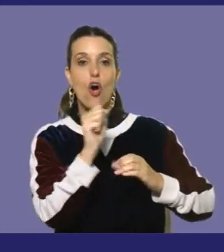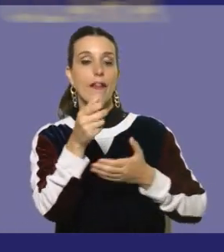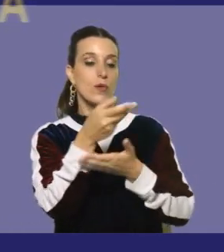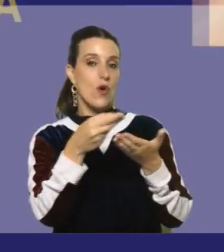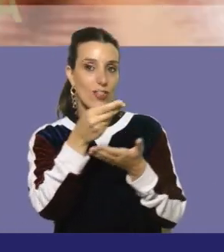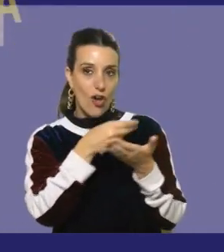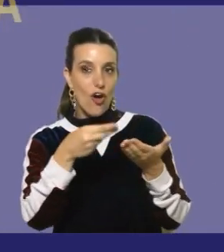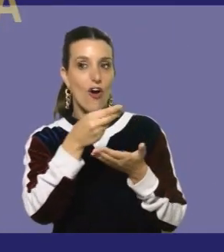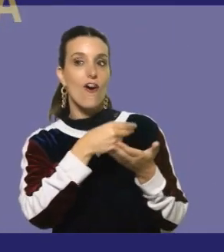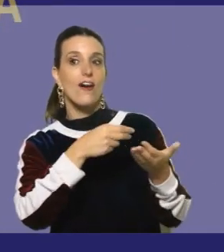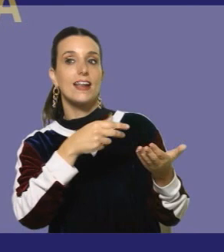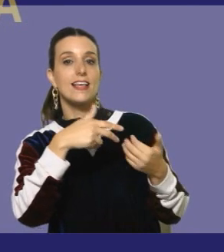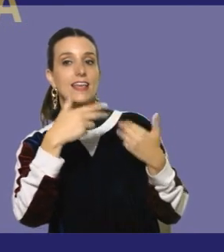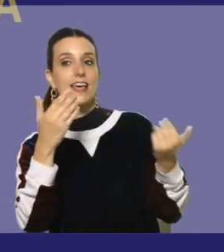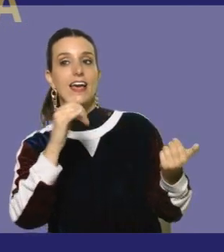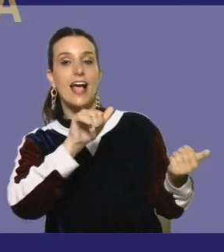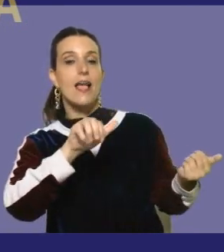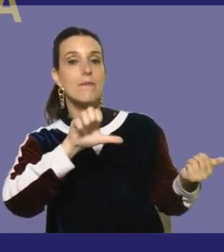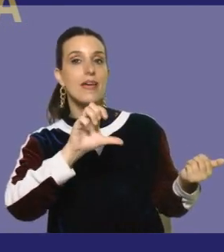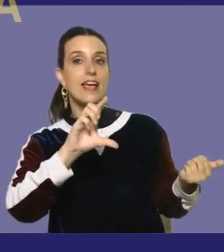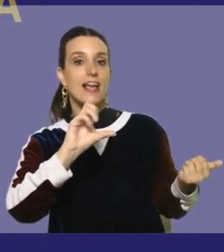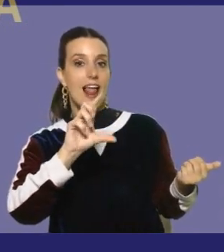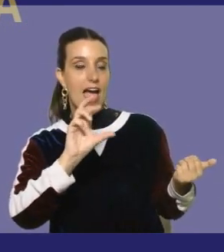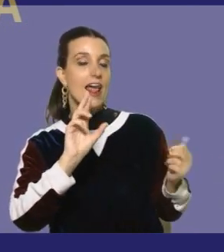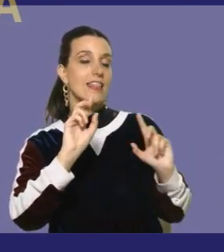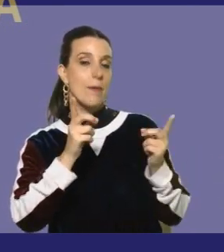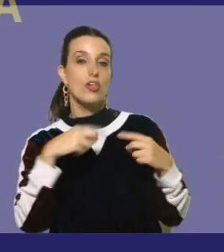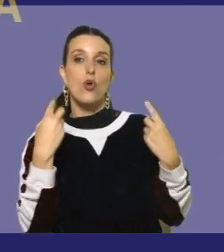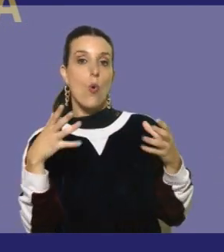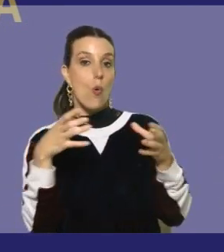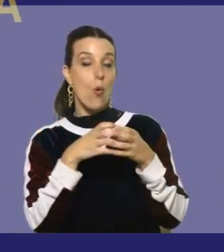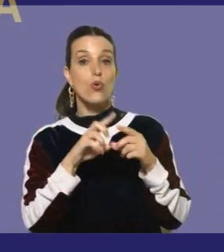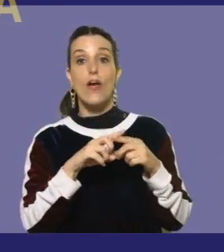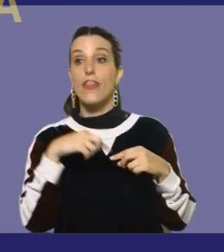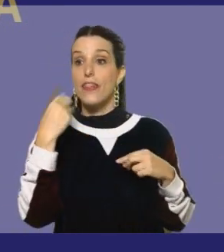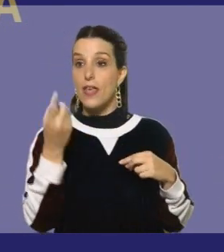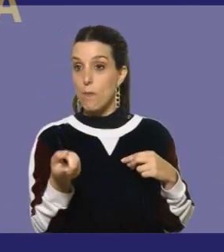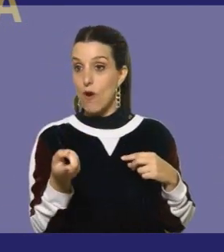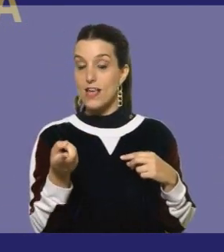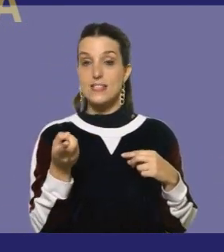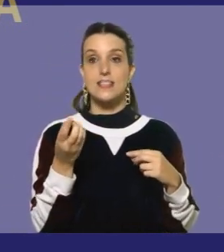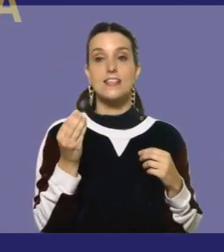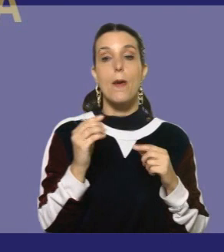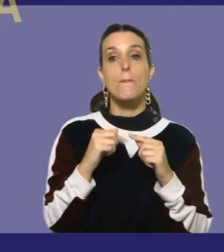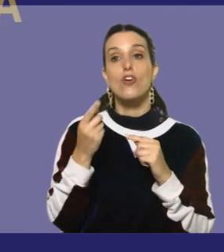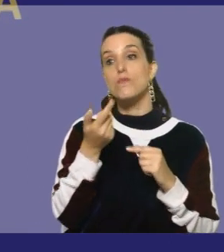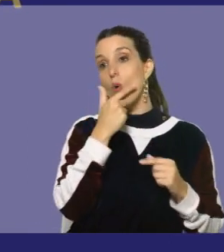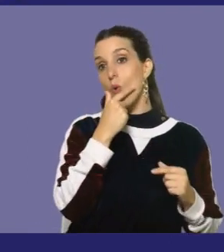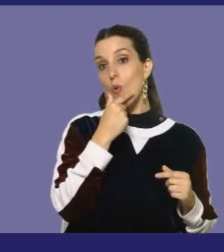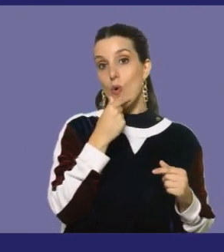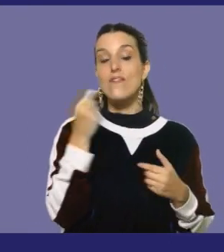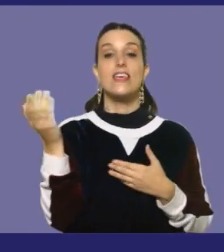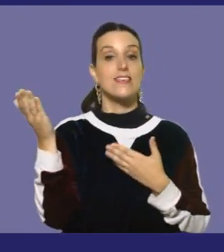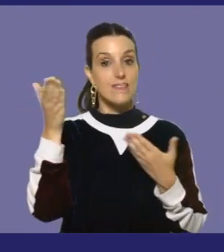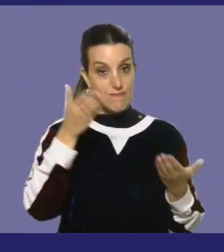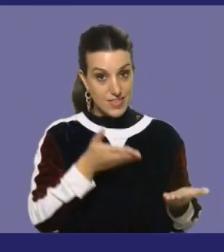cantantista, Jaime Clara, que también vamos a estar juntos. Y después, más allá de este próximo jueves que los invitamos,